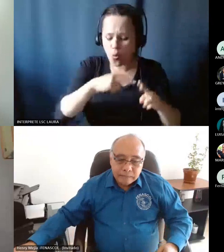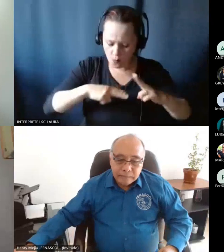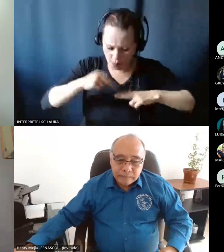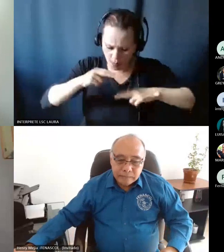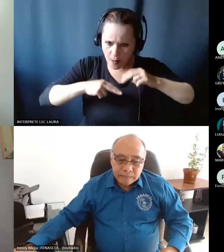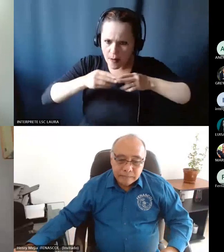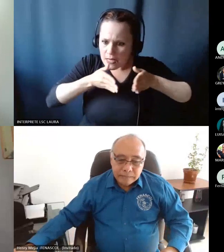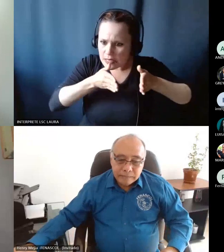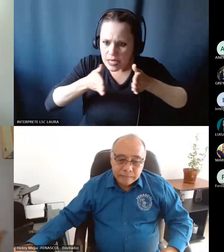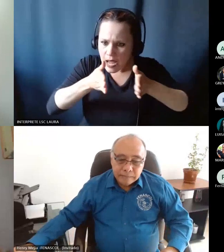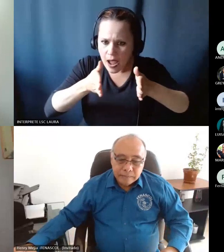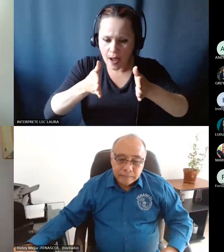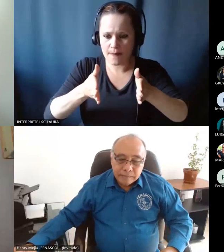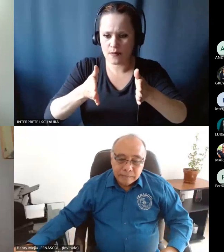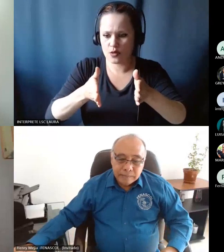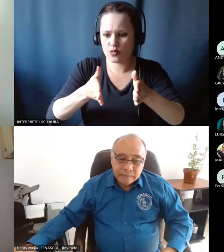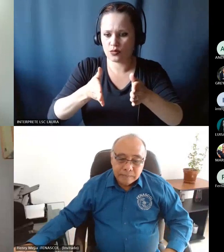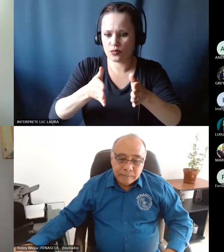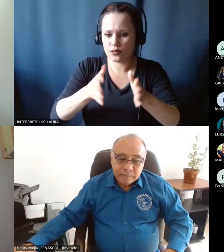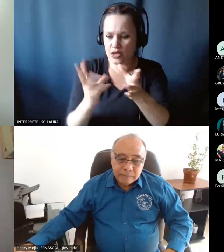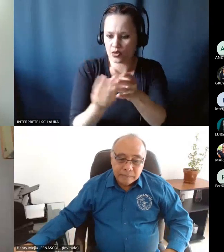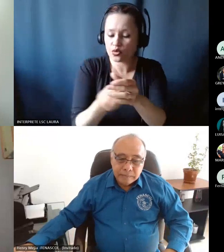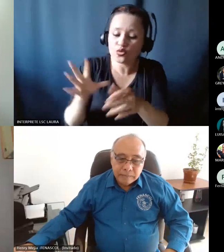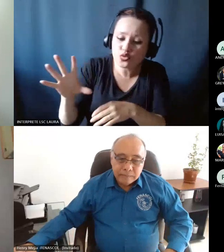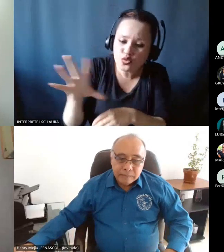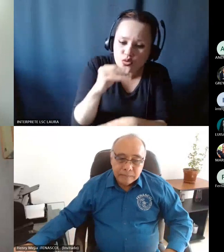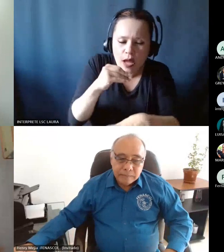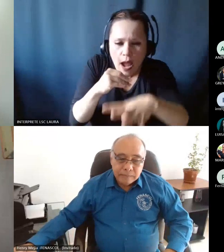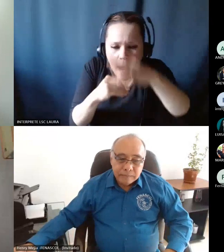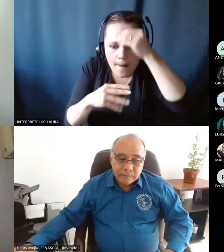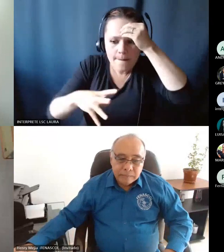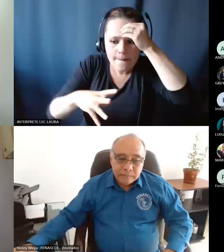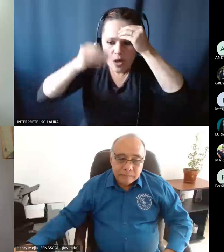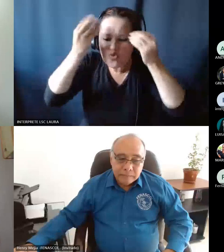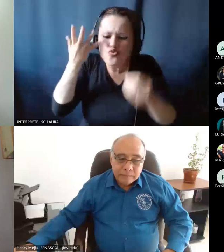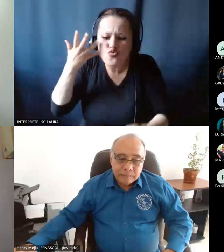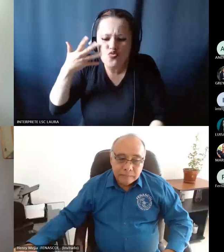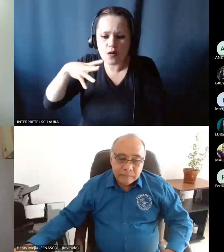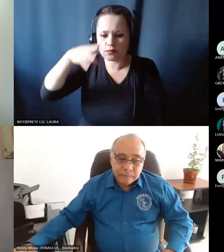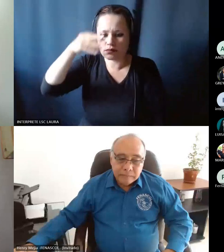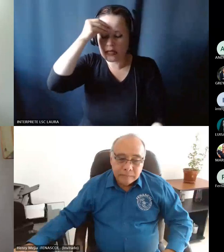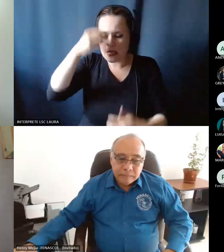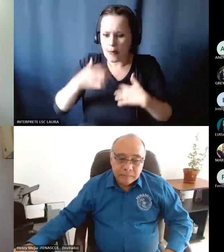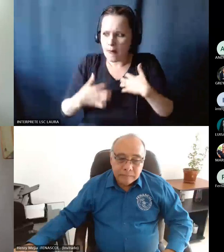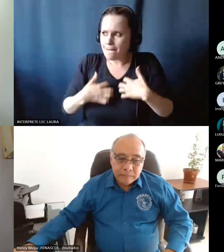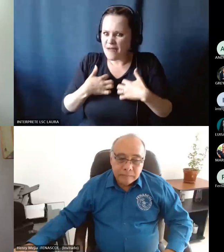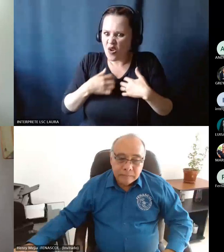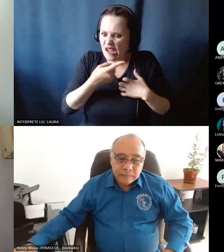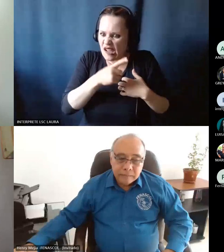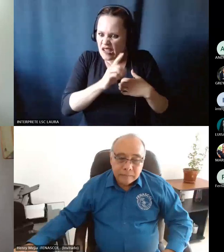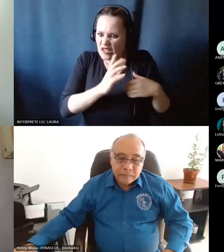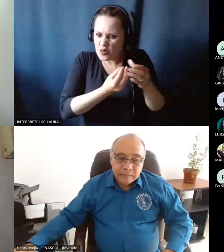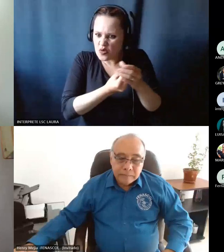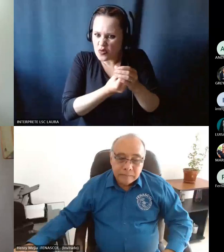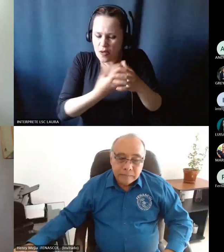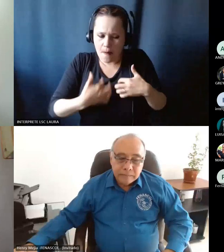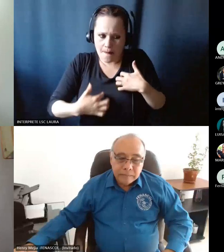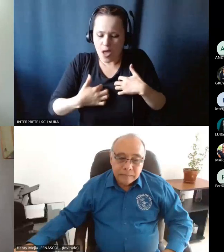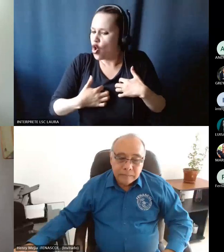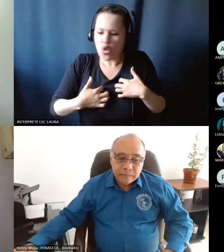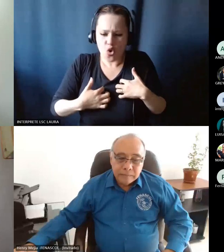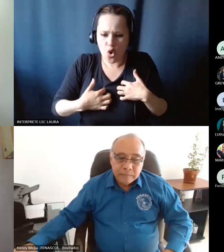camino de inclusión como les digo yo todos estamos aprendiendo todos los días no nos dé miedo subirnos a esta puesta sin tener conocimiento